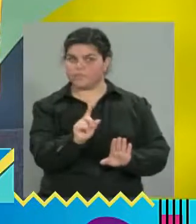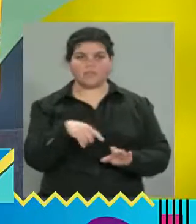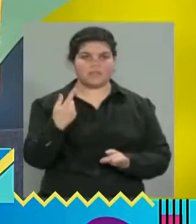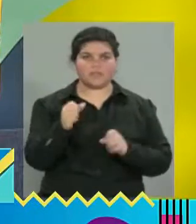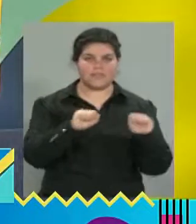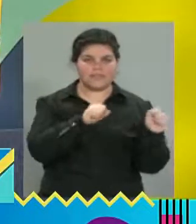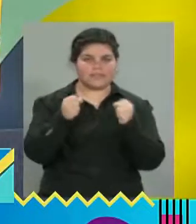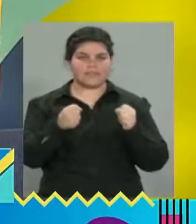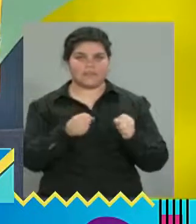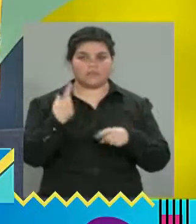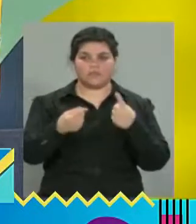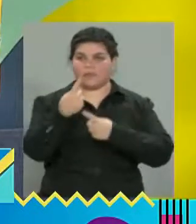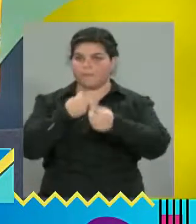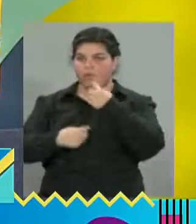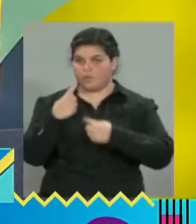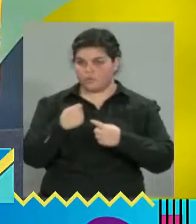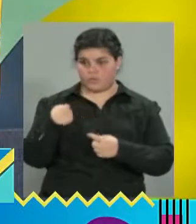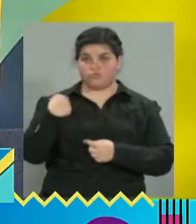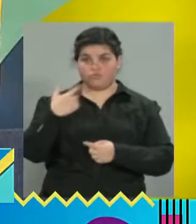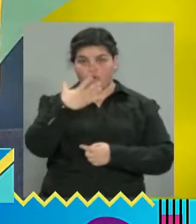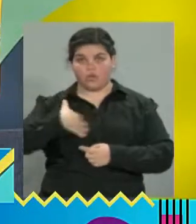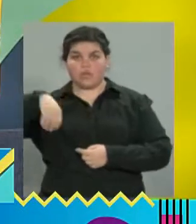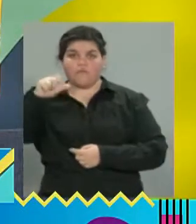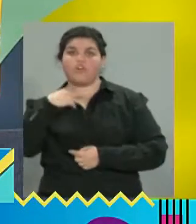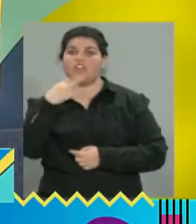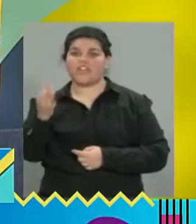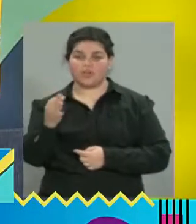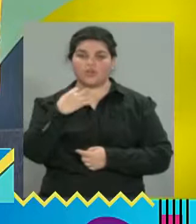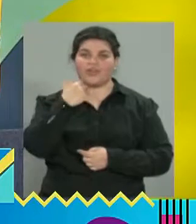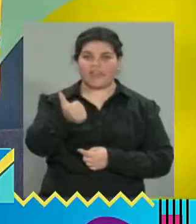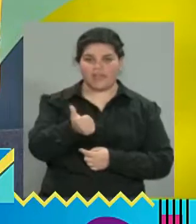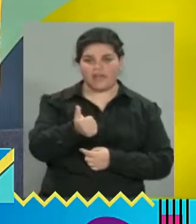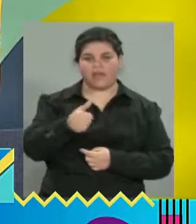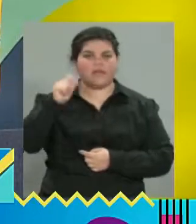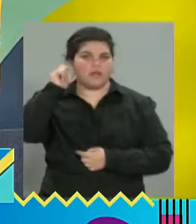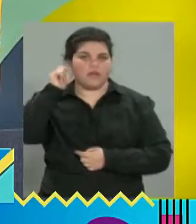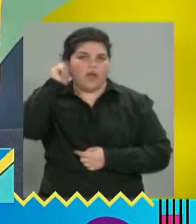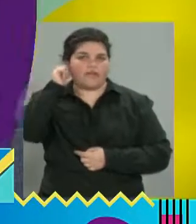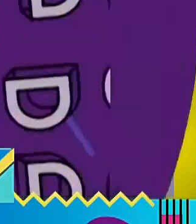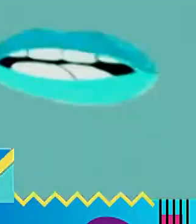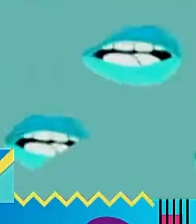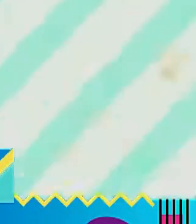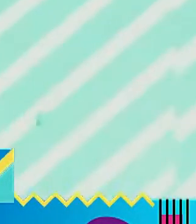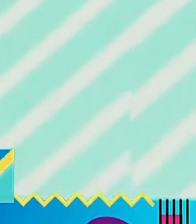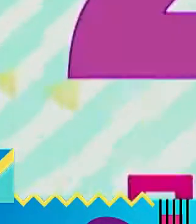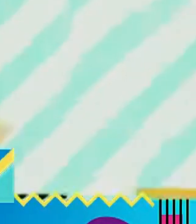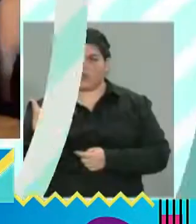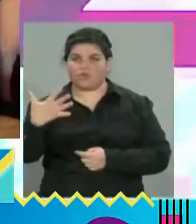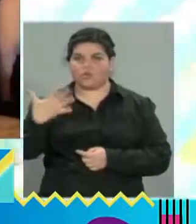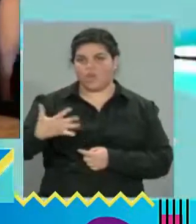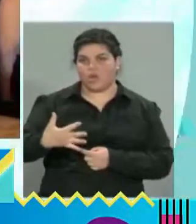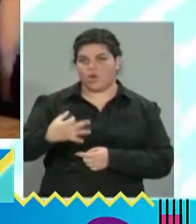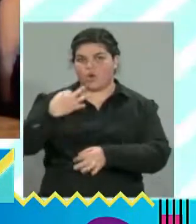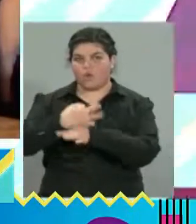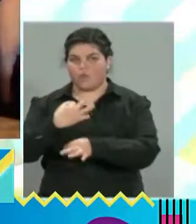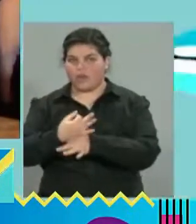en la organización. Bueno, voy a llevar a mi hijo, a mi hija, salita de 4, salita de 5, o va a empezar la escuela. ¿Qué hago? ¿Hablo con la